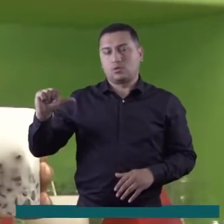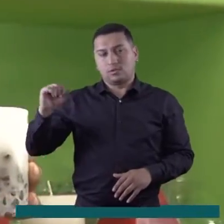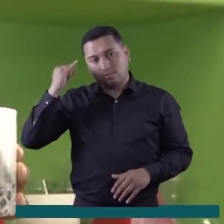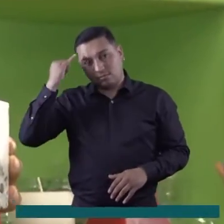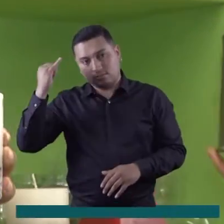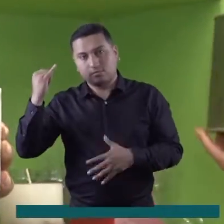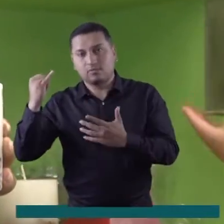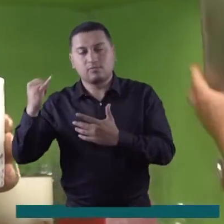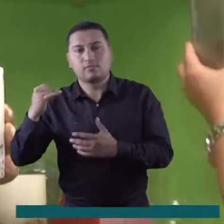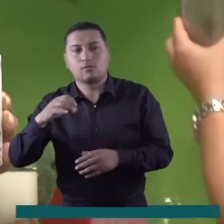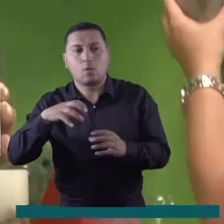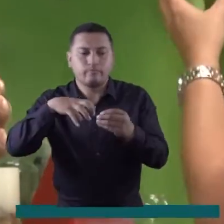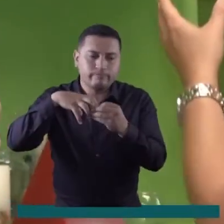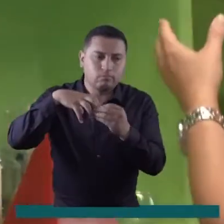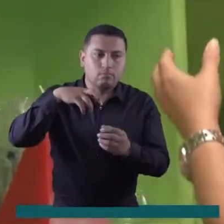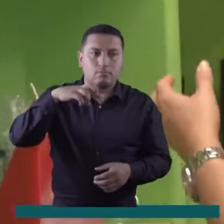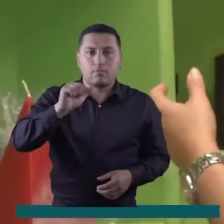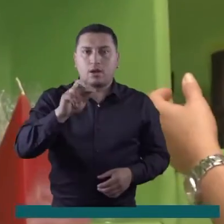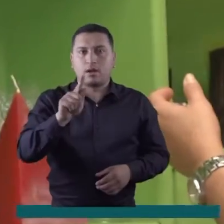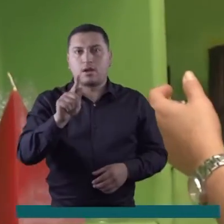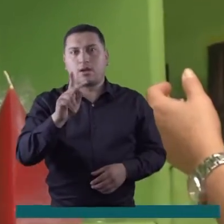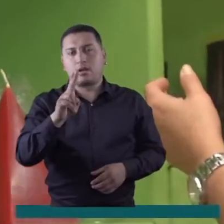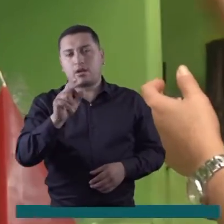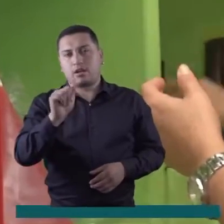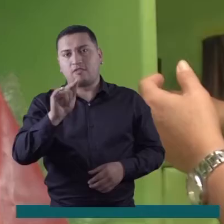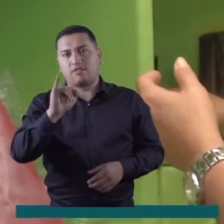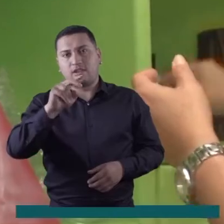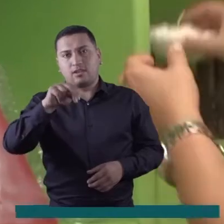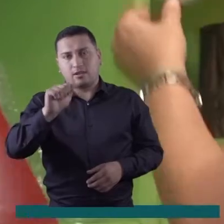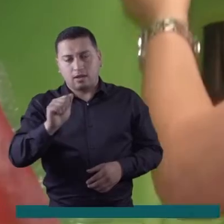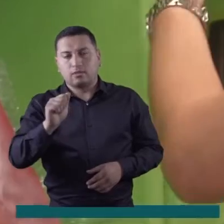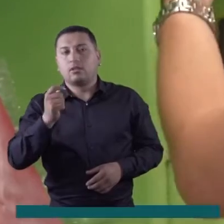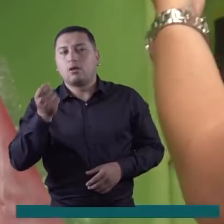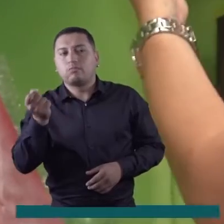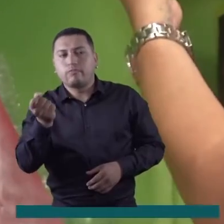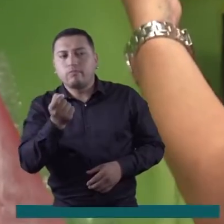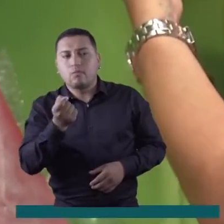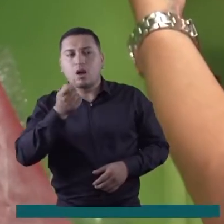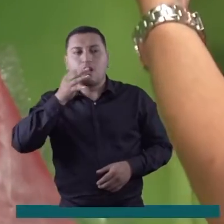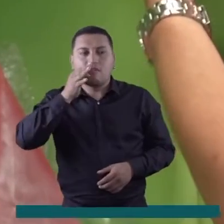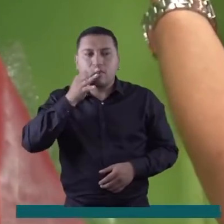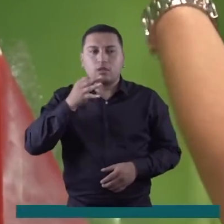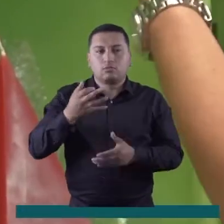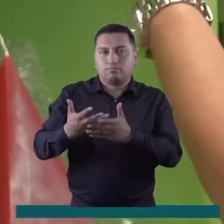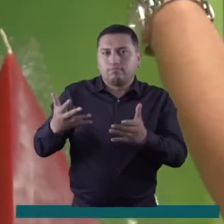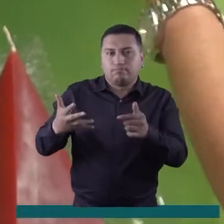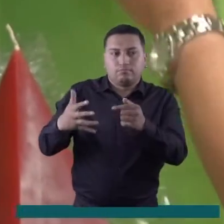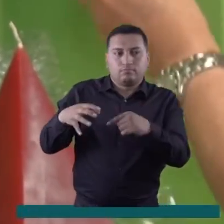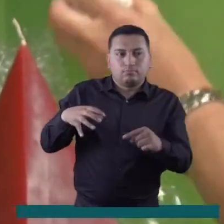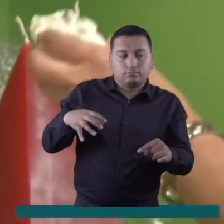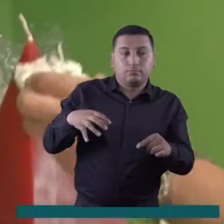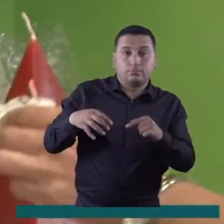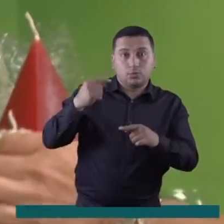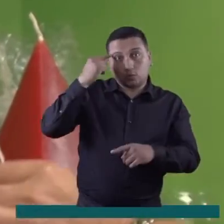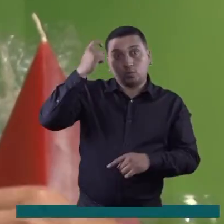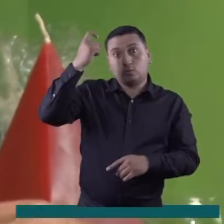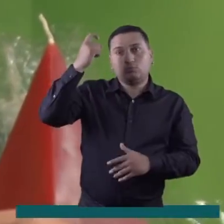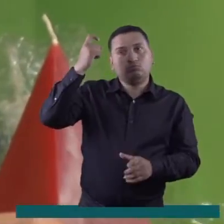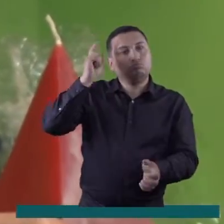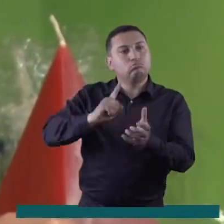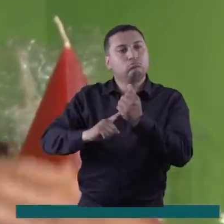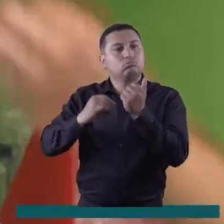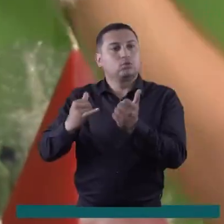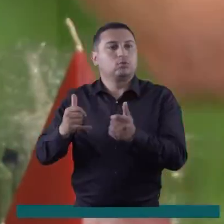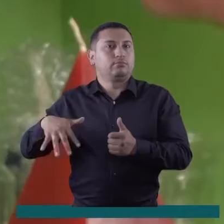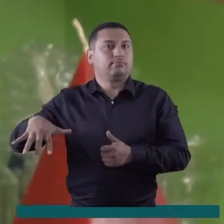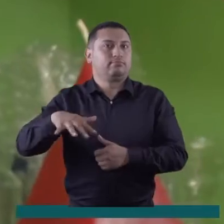emprendimiento, en donde sus materiales son parafina, esencia y granos de café. Lo que inició como un sueño, después de 10 años,